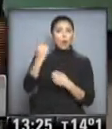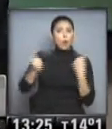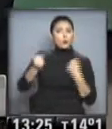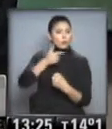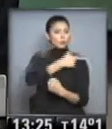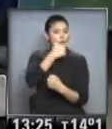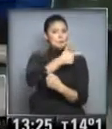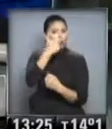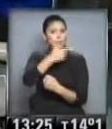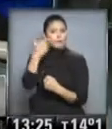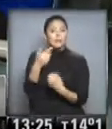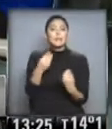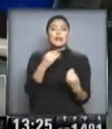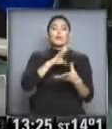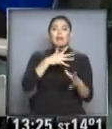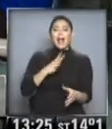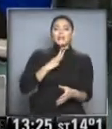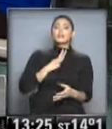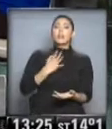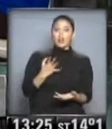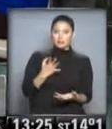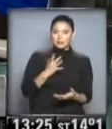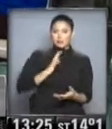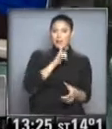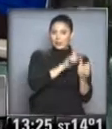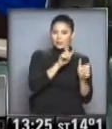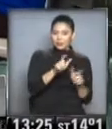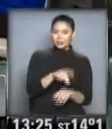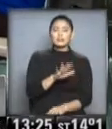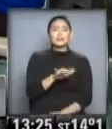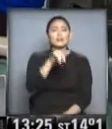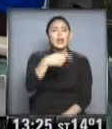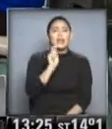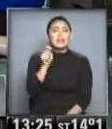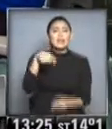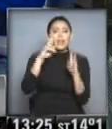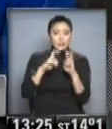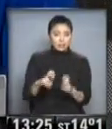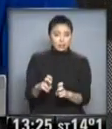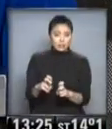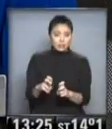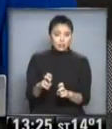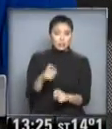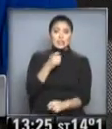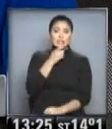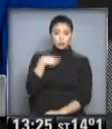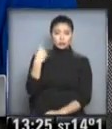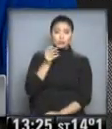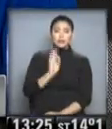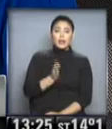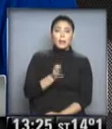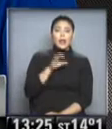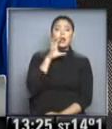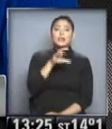disparar a mansalva como para asustar al ambiente que está ahí ahora emilio quien va a investigar porque lo que también sabemos de la